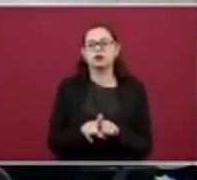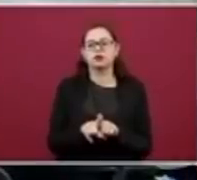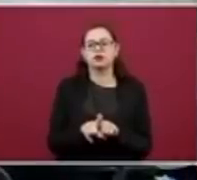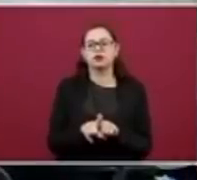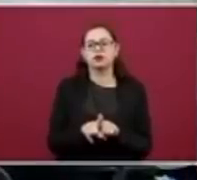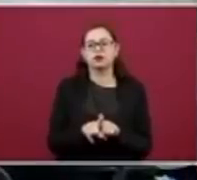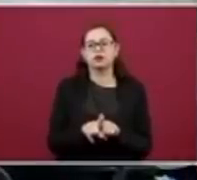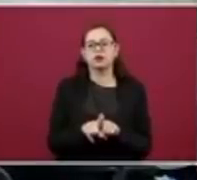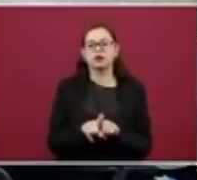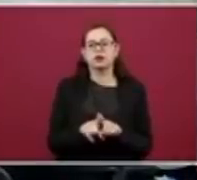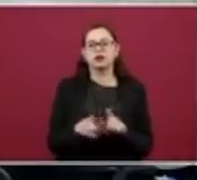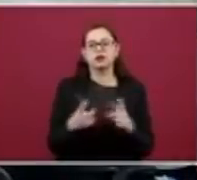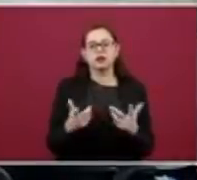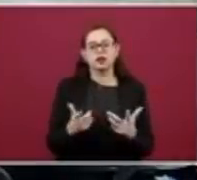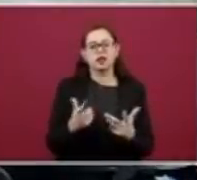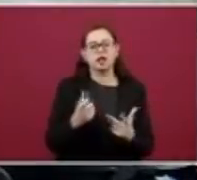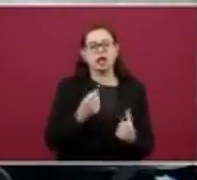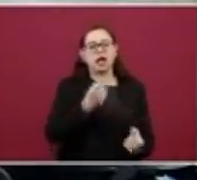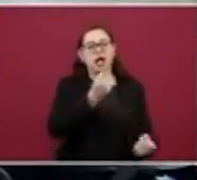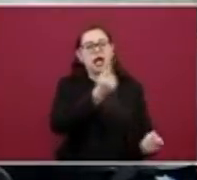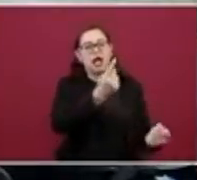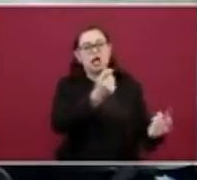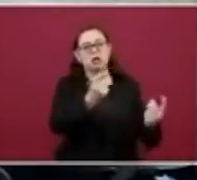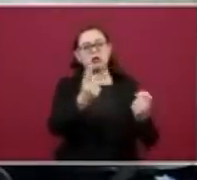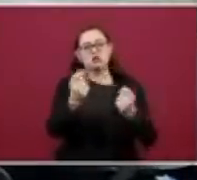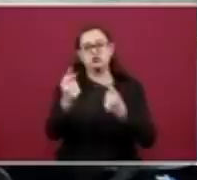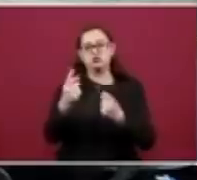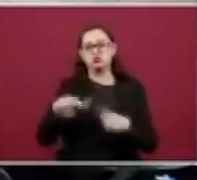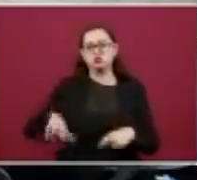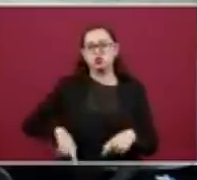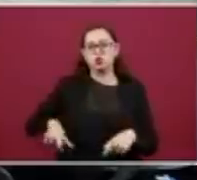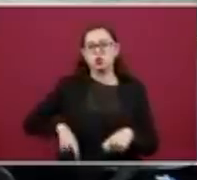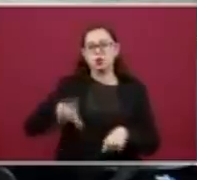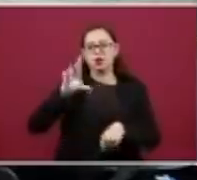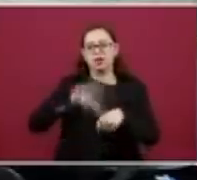tienen los gobernadores actualmente. No es